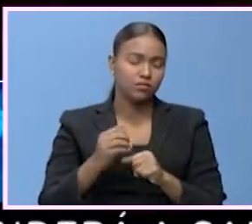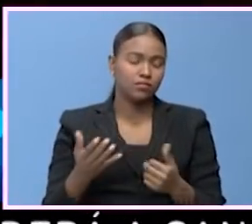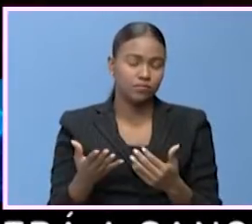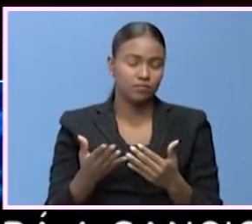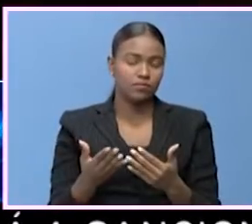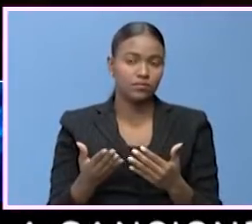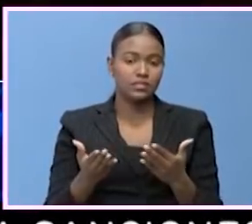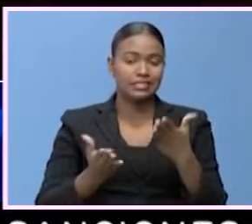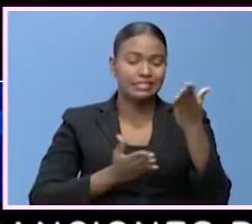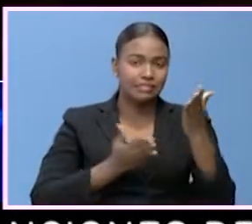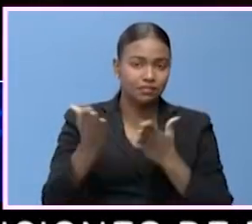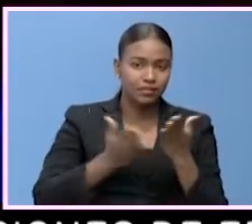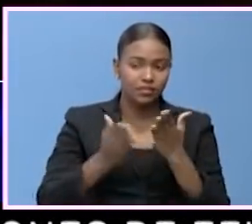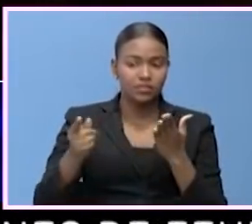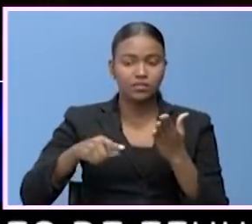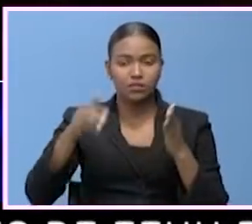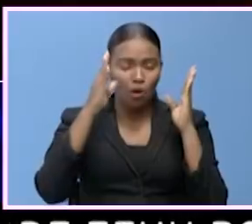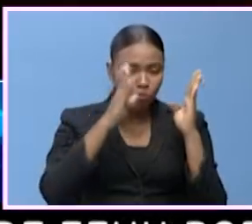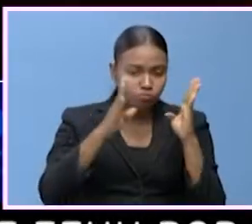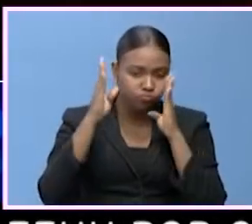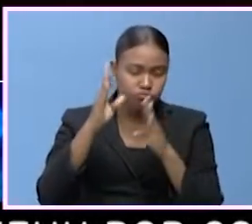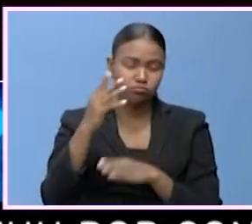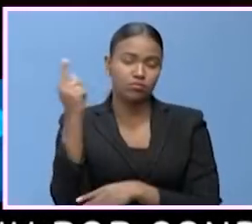el servicio que han brindado